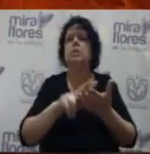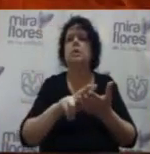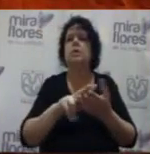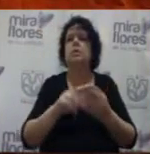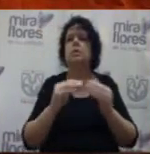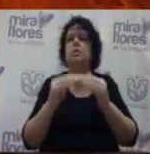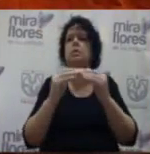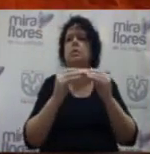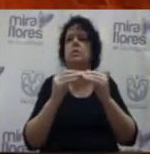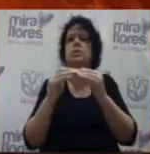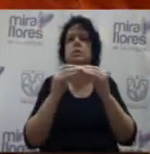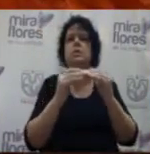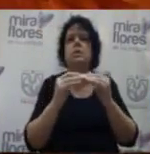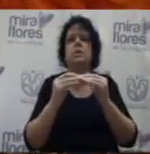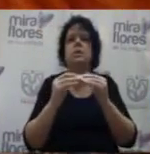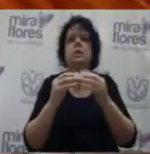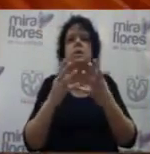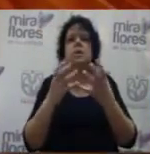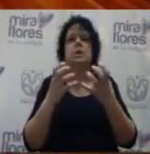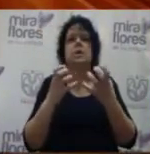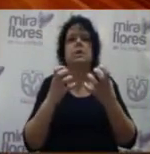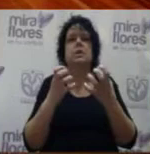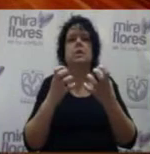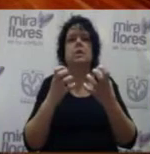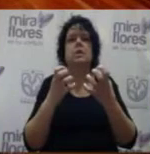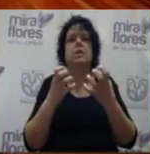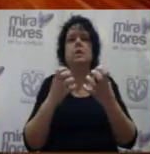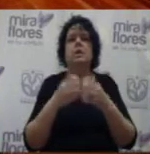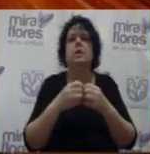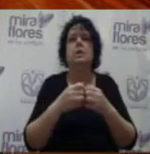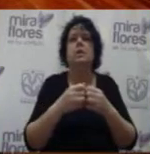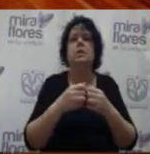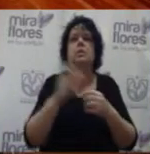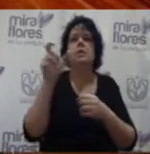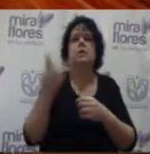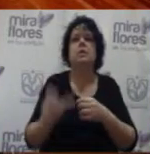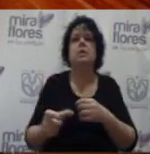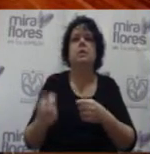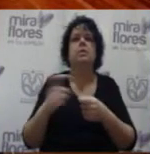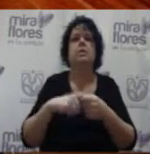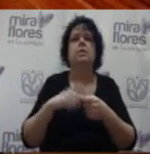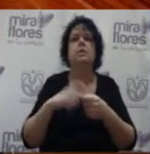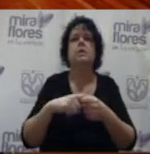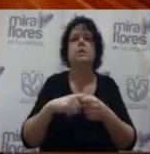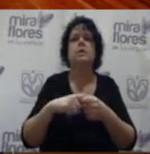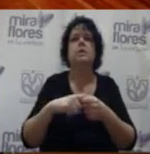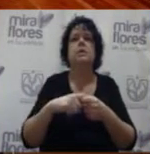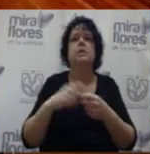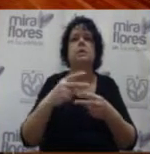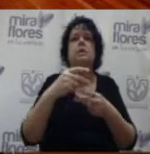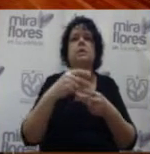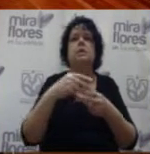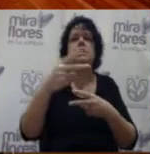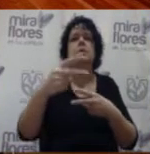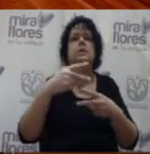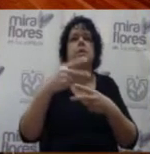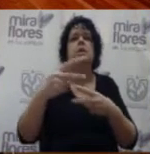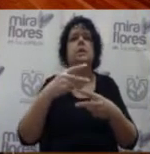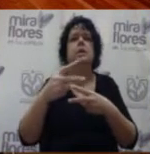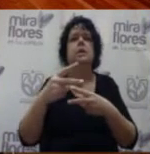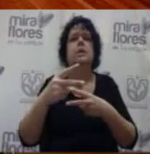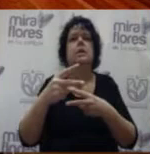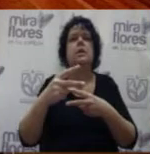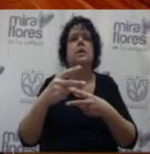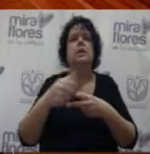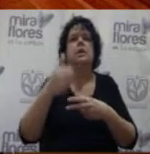votos. Quisiera pedirle al señor gerente de participación vecinal que informe de esta decisión a los vecinos de la zona